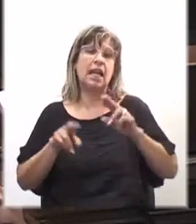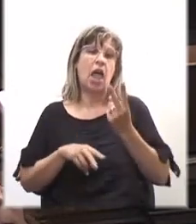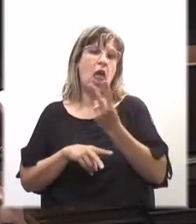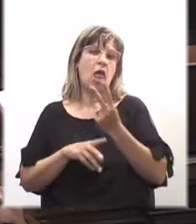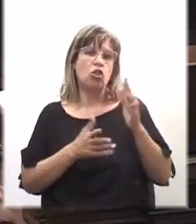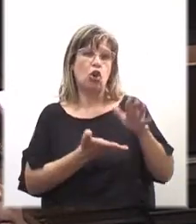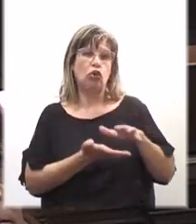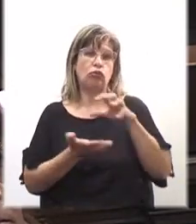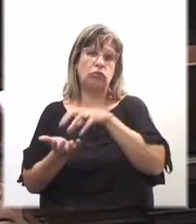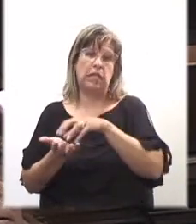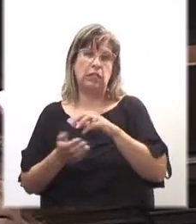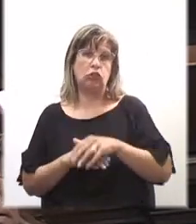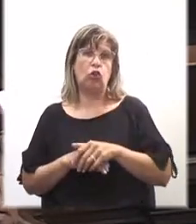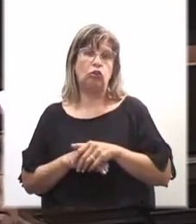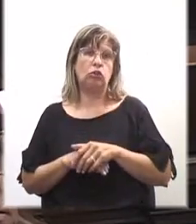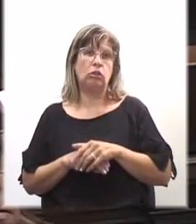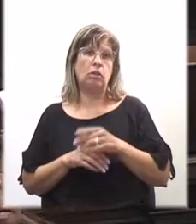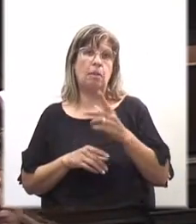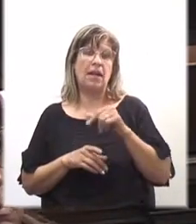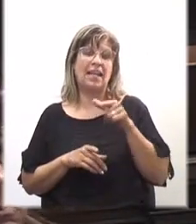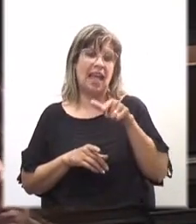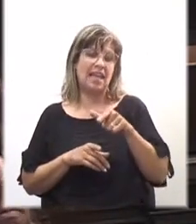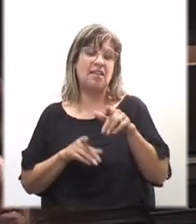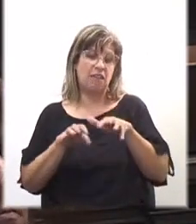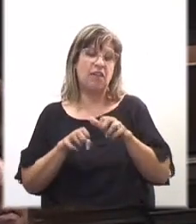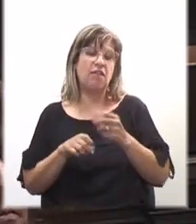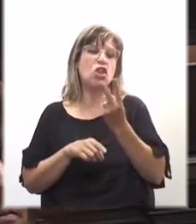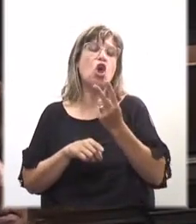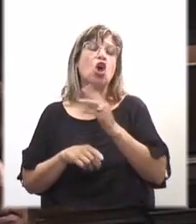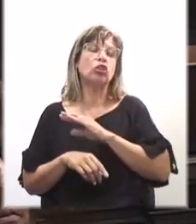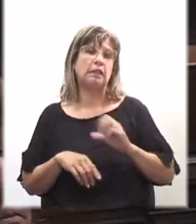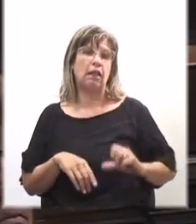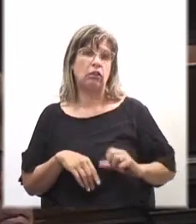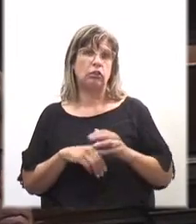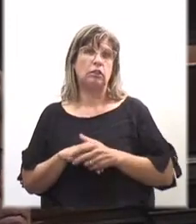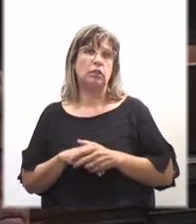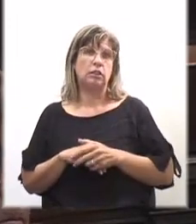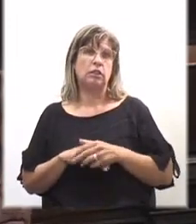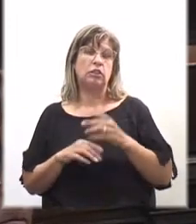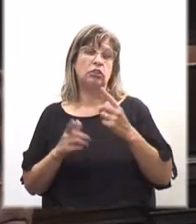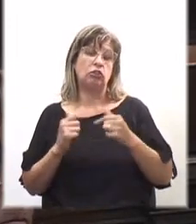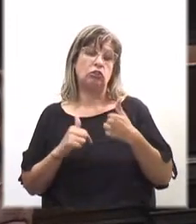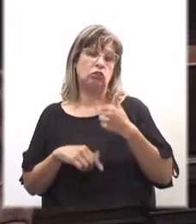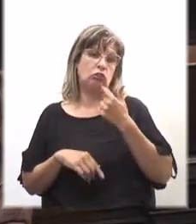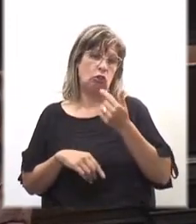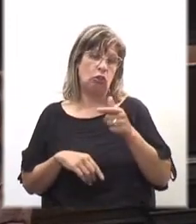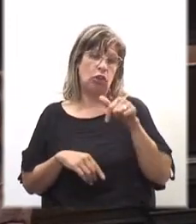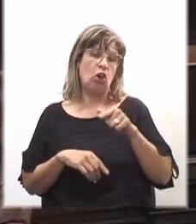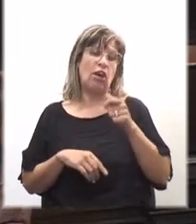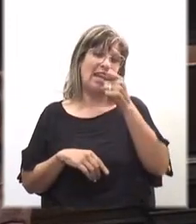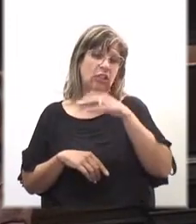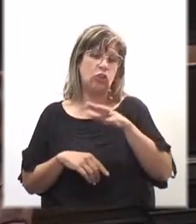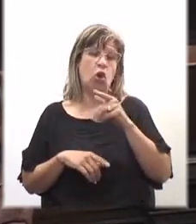territorios, para que ahí convivan dos estados. Es decir, que yo diría que la historia del pueblo